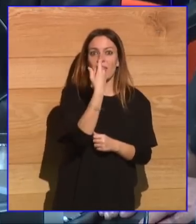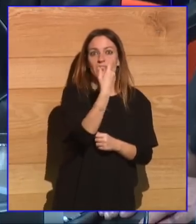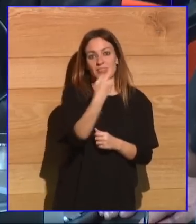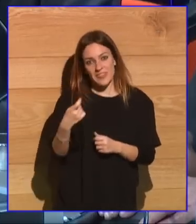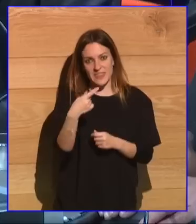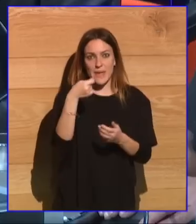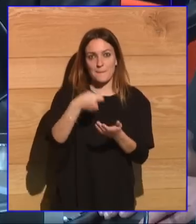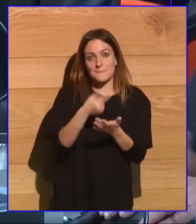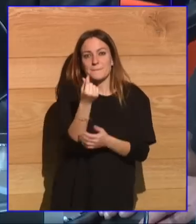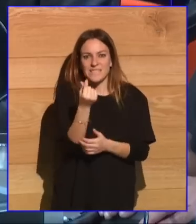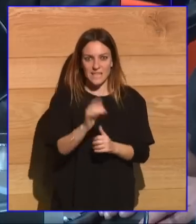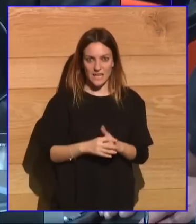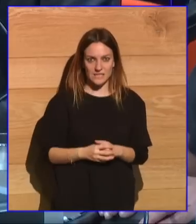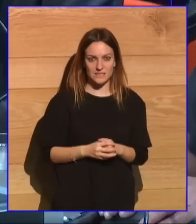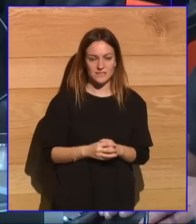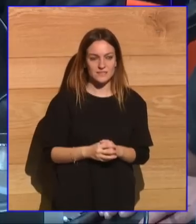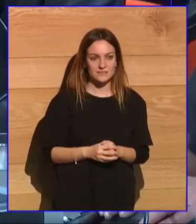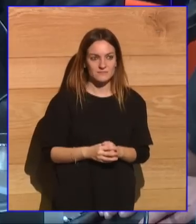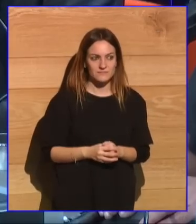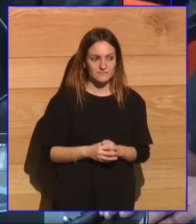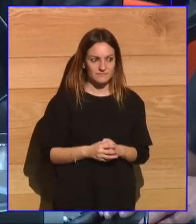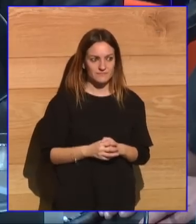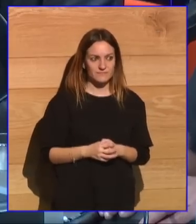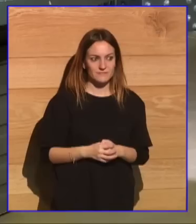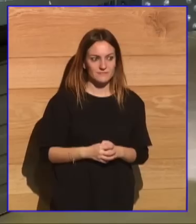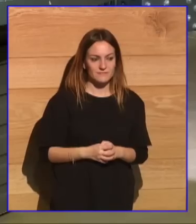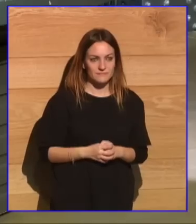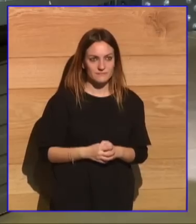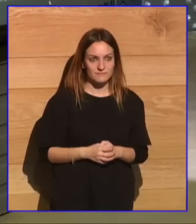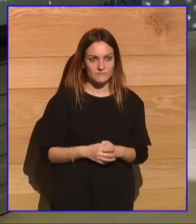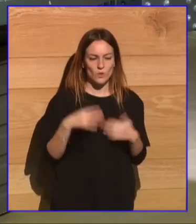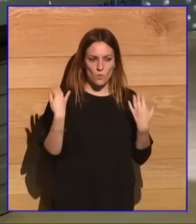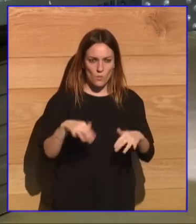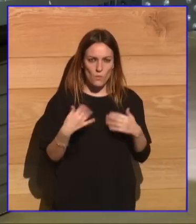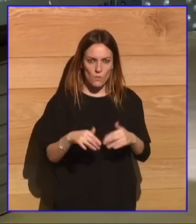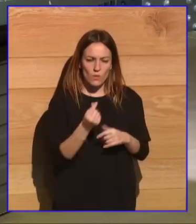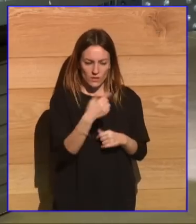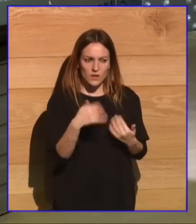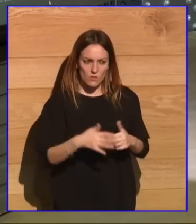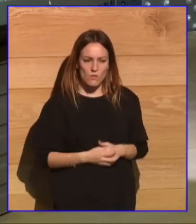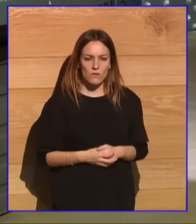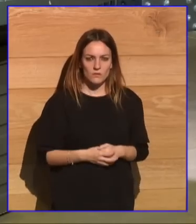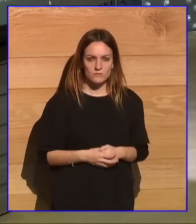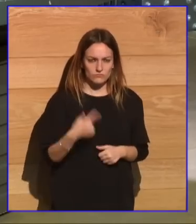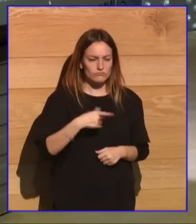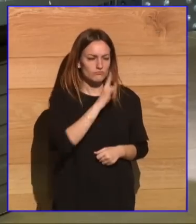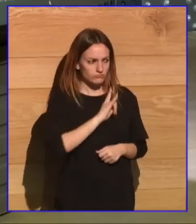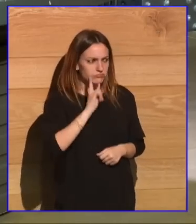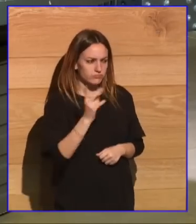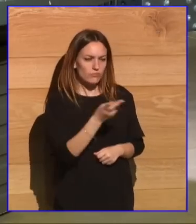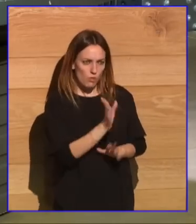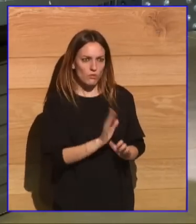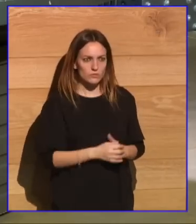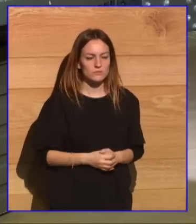5.000 pesetas. Ojo, qué rápido hacéis números. Sí, Es acojonante, ¿te imaginas? De ahí el Increíble, os admiro parecéis tanto. del 1, 2, 3. Os admiro tantísimo, de verdad.